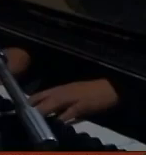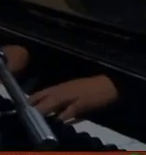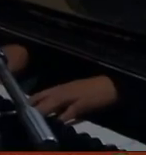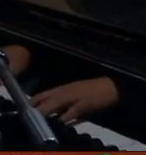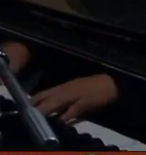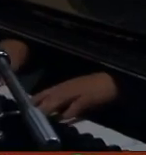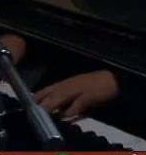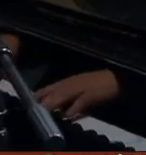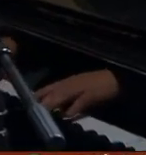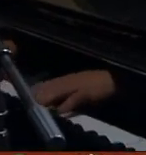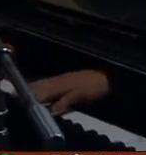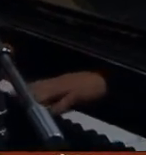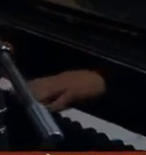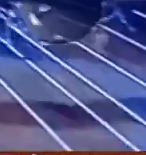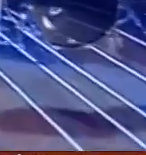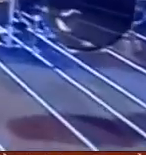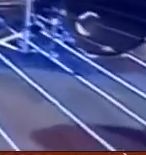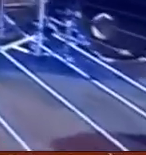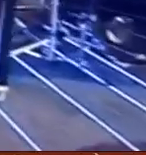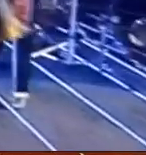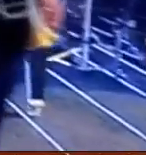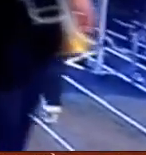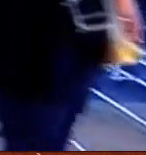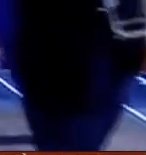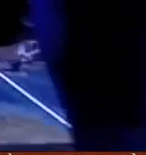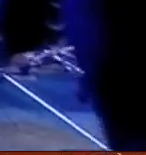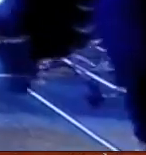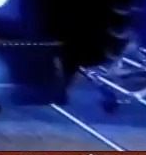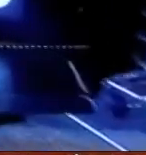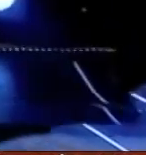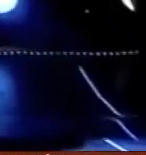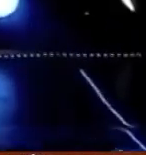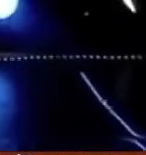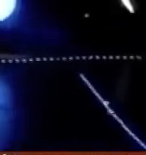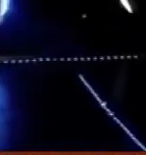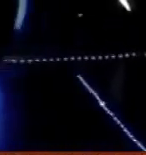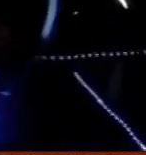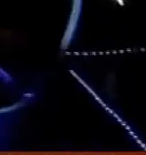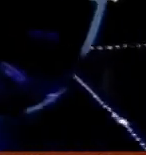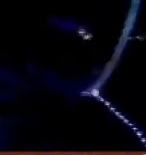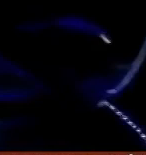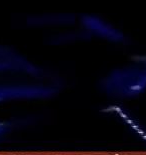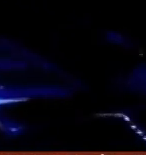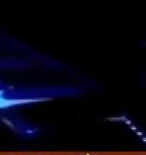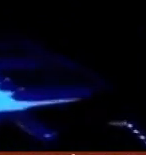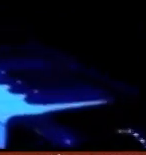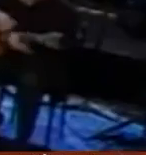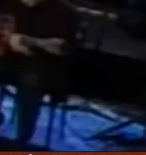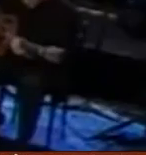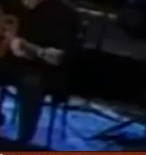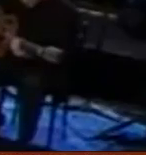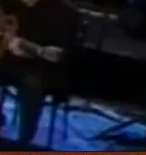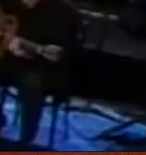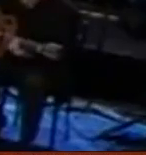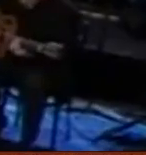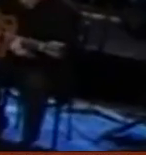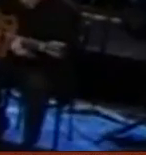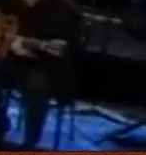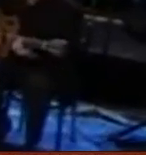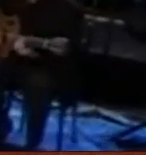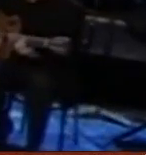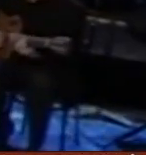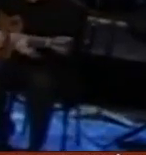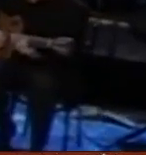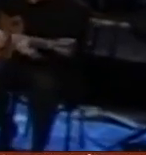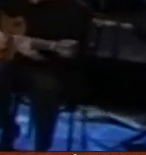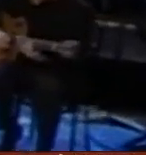En el camino hacia el reconocimiento de la UNESCO, se pondrá en marcha un plan para el rescate, cuidado, reactivación, enseñanza y aprendizaje del